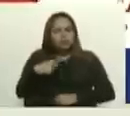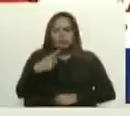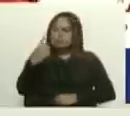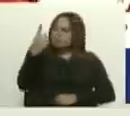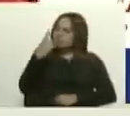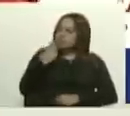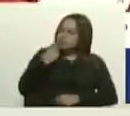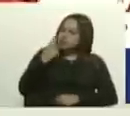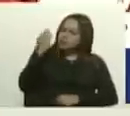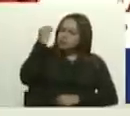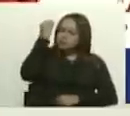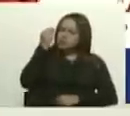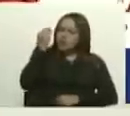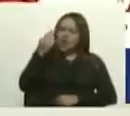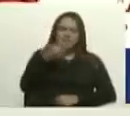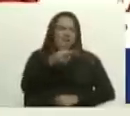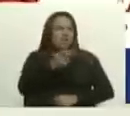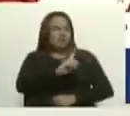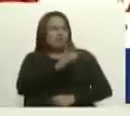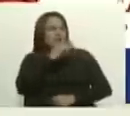No hay que ir a por el tema de los derechos humanos.